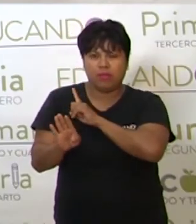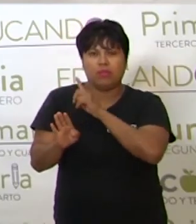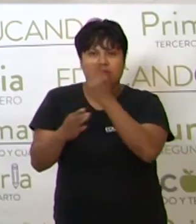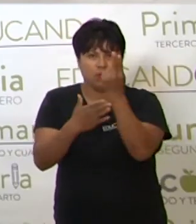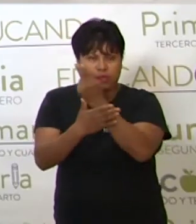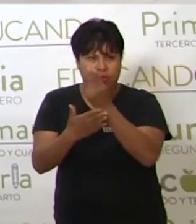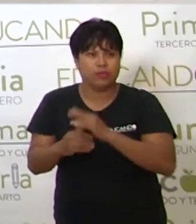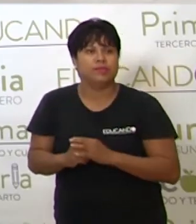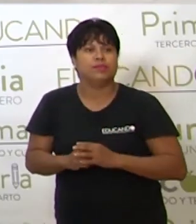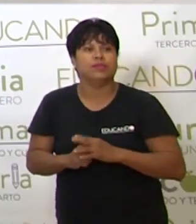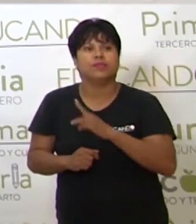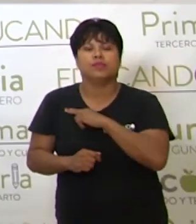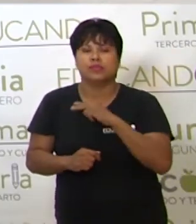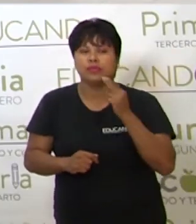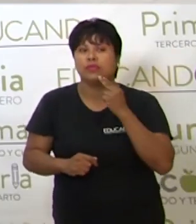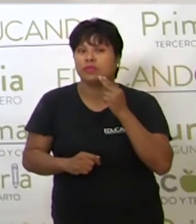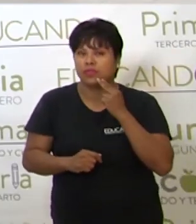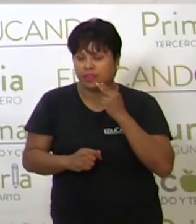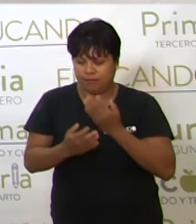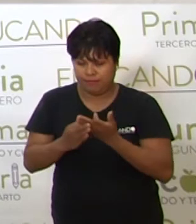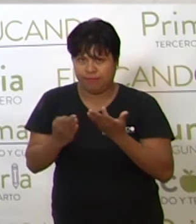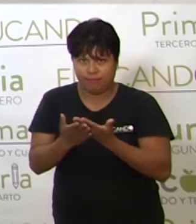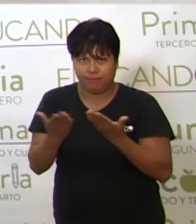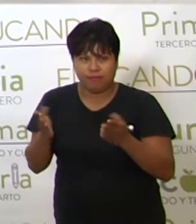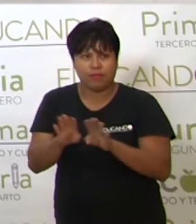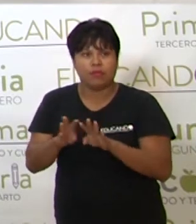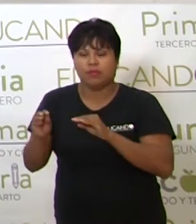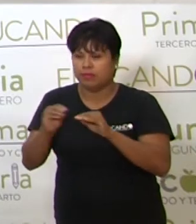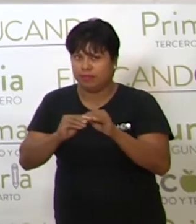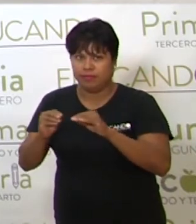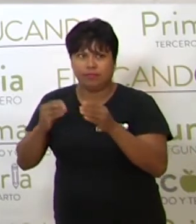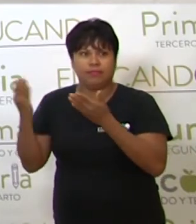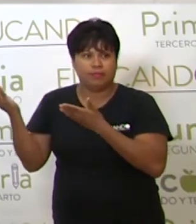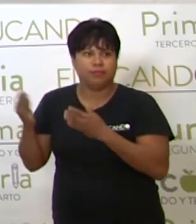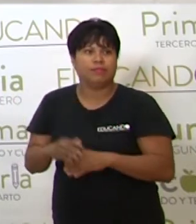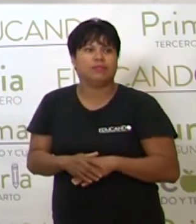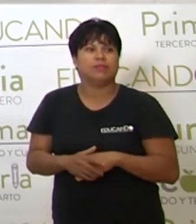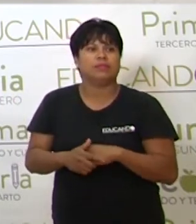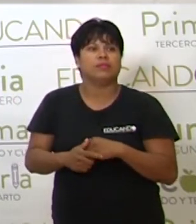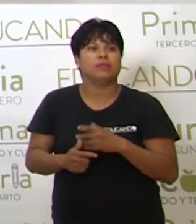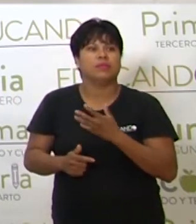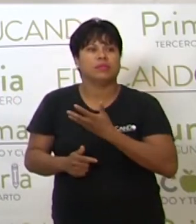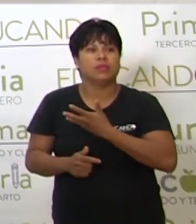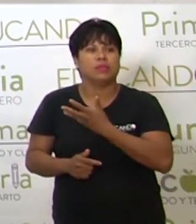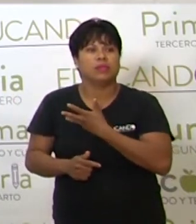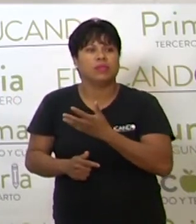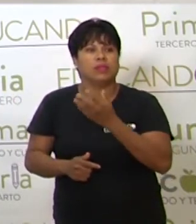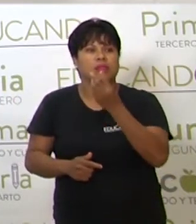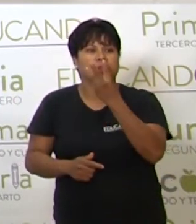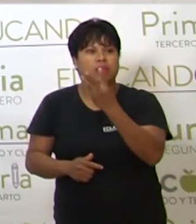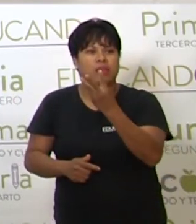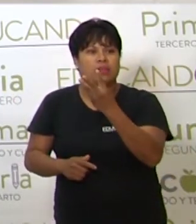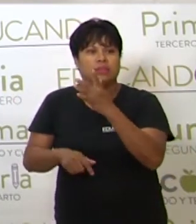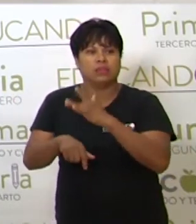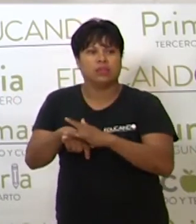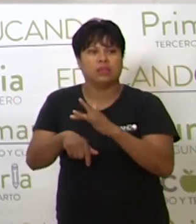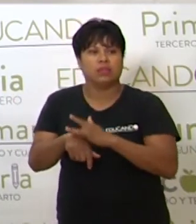para ello vamos a ocuparnos entonces que el señor andrés tiene sus tres quesos